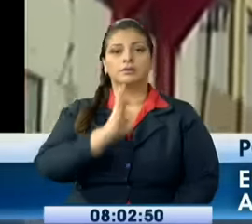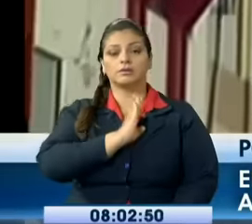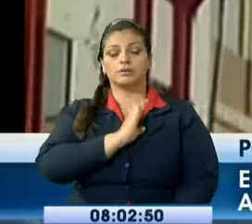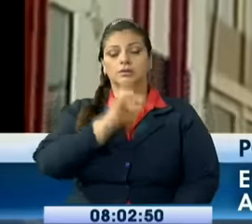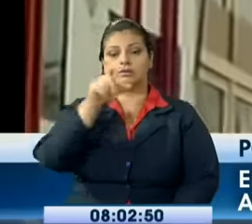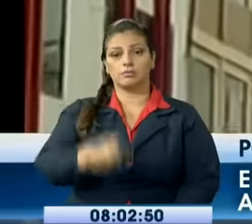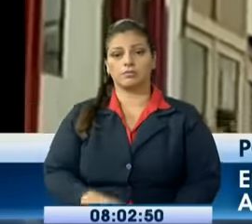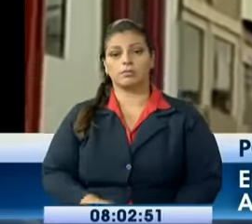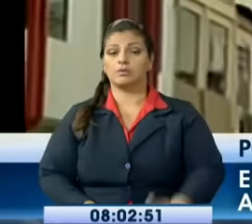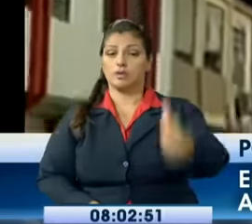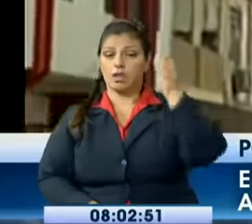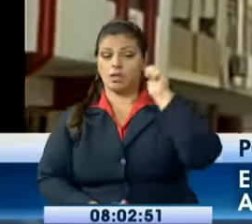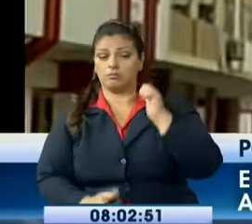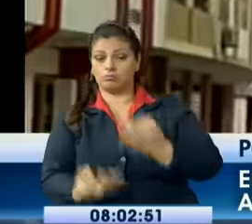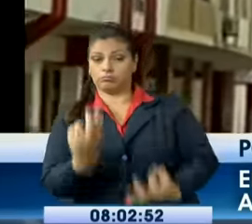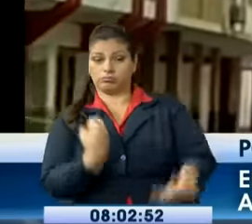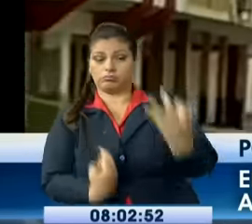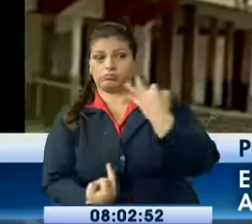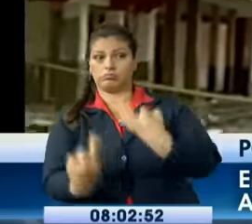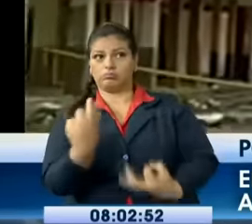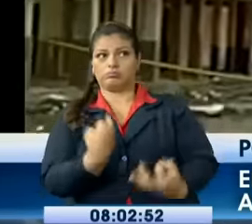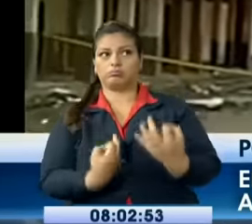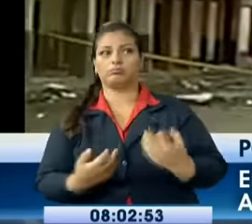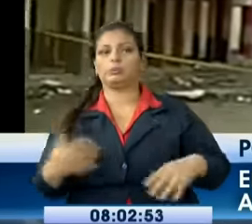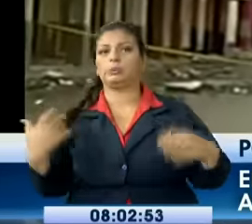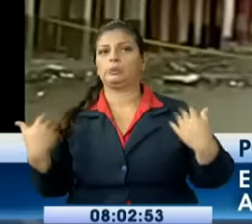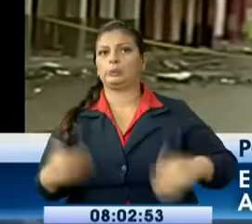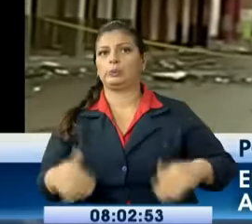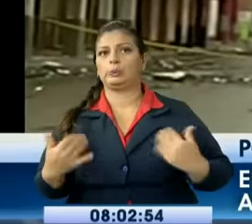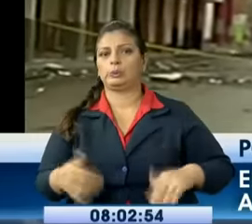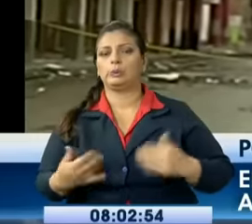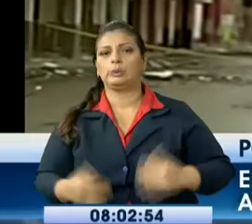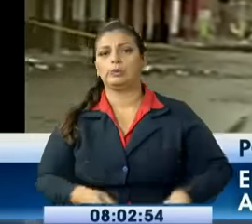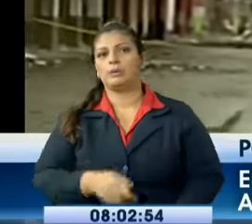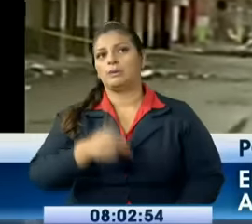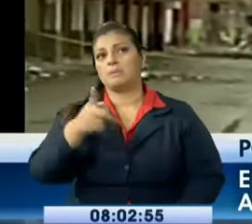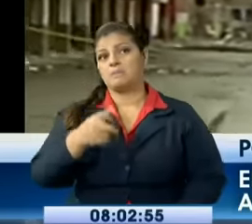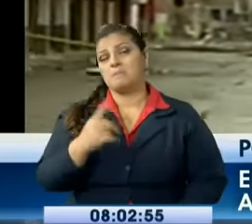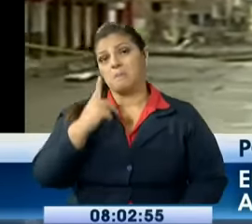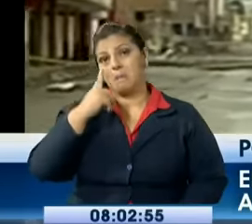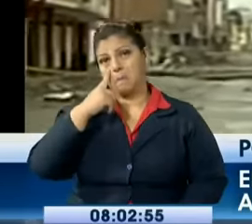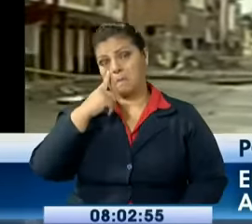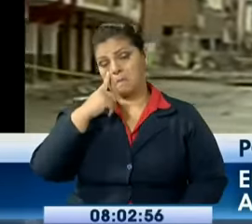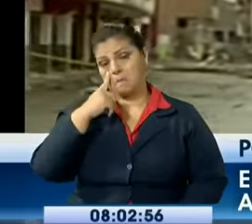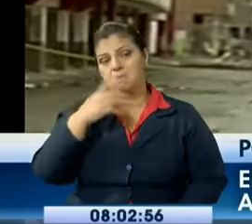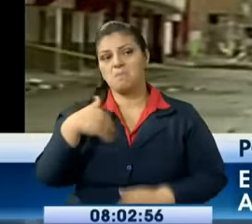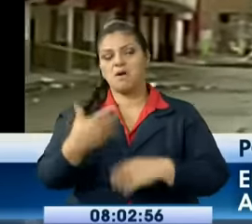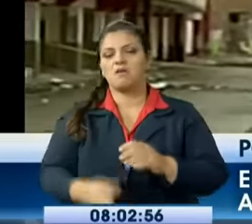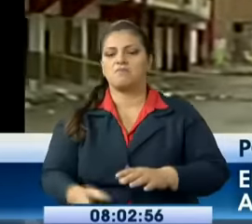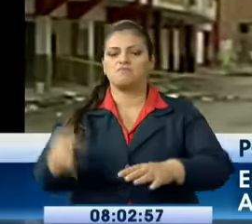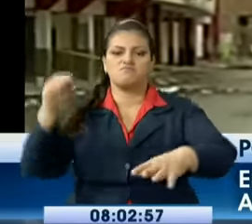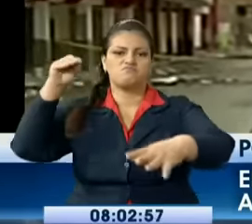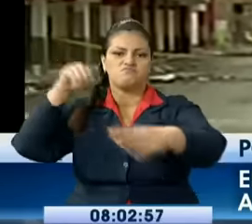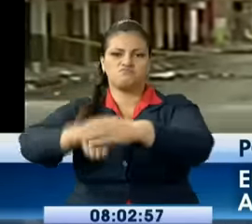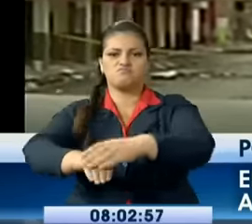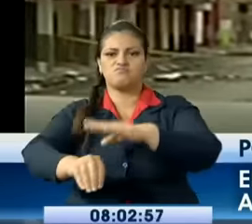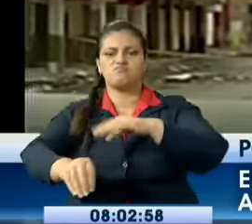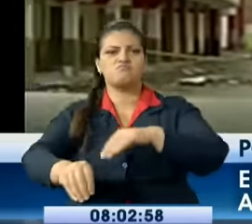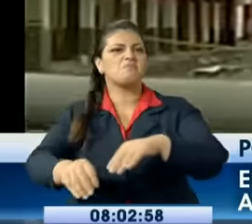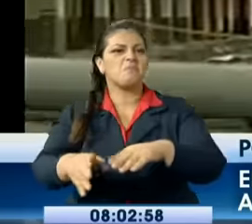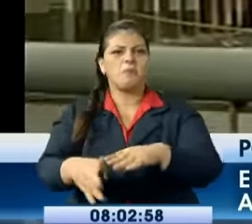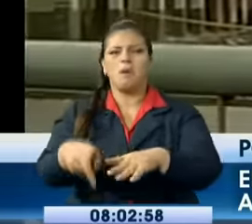día de ayer tras cámaras, nos decía que lo que se tiene previsto para esta edificación es colocarle dinamita para irlo bajando poco a poco hasta